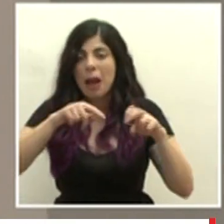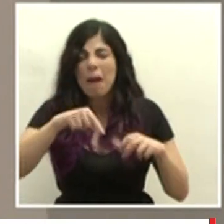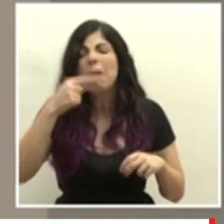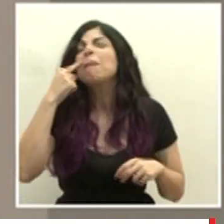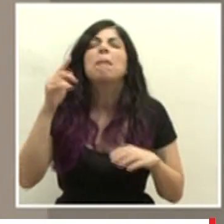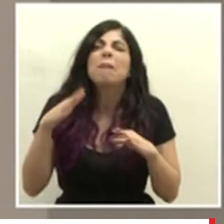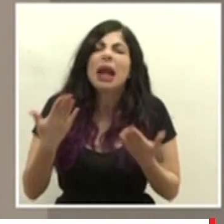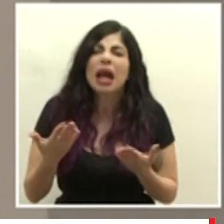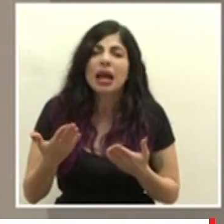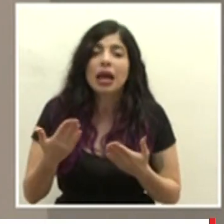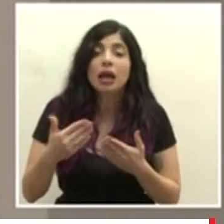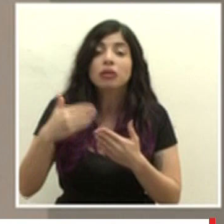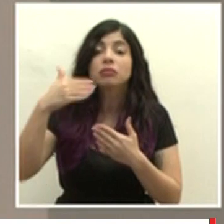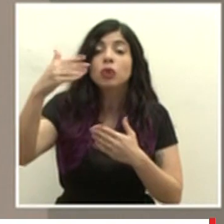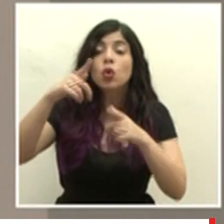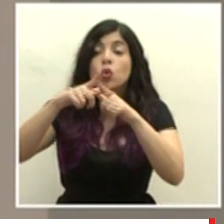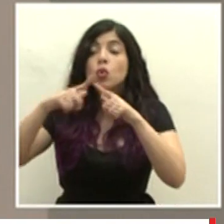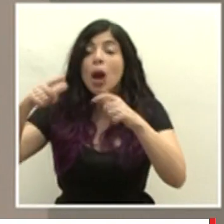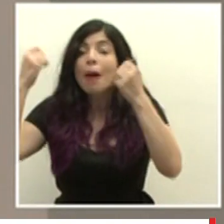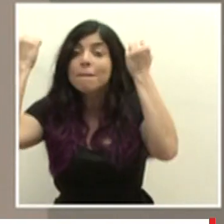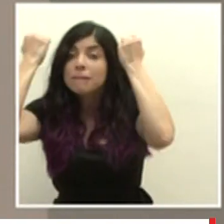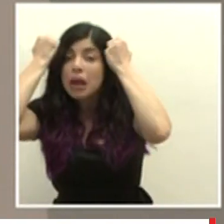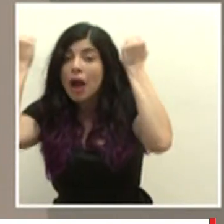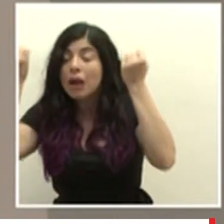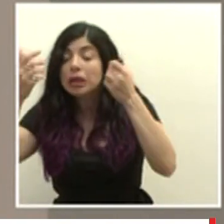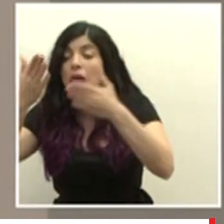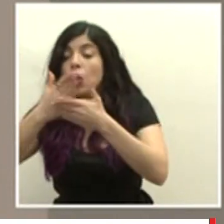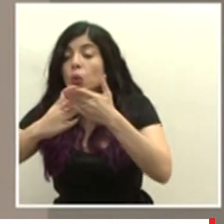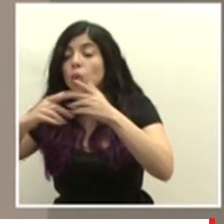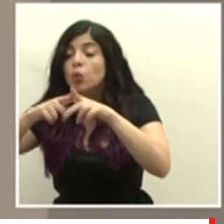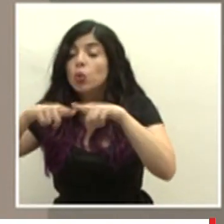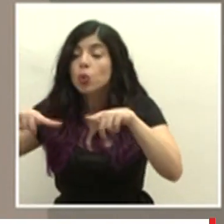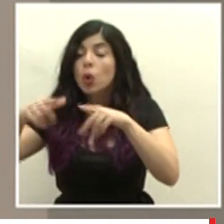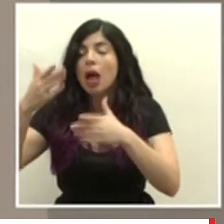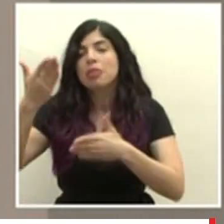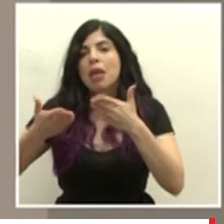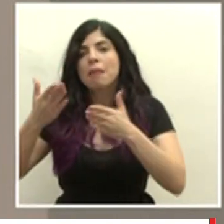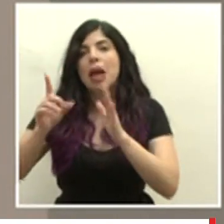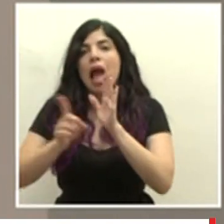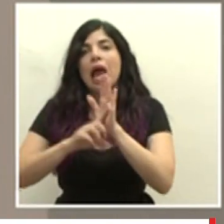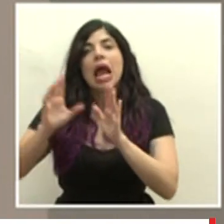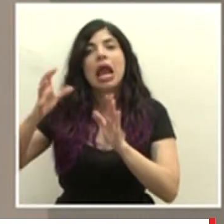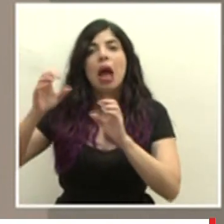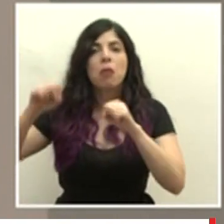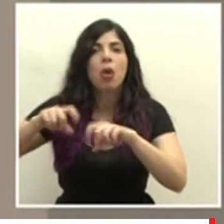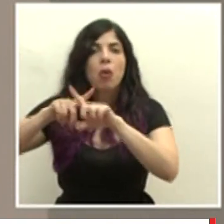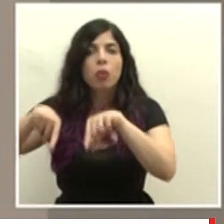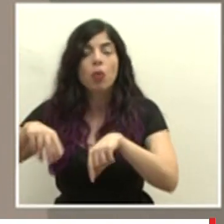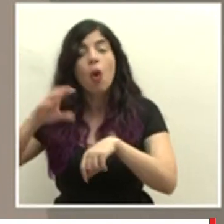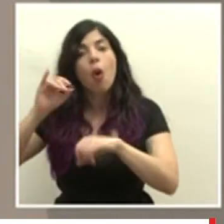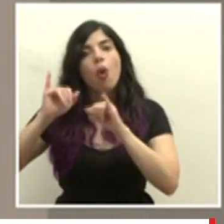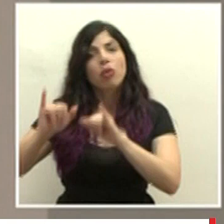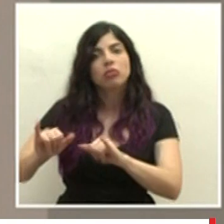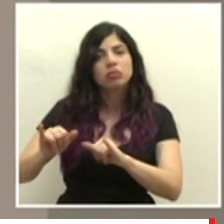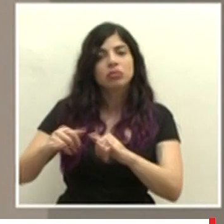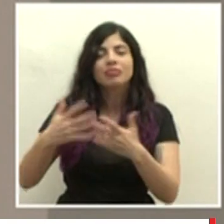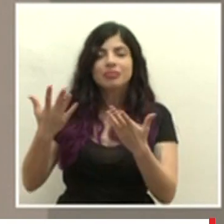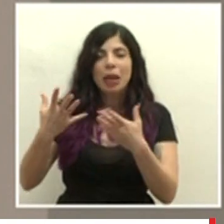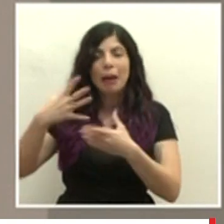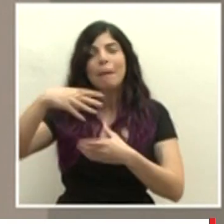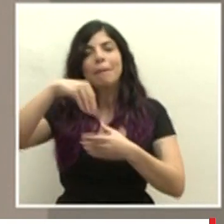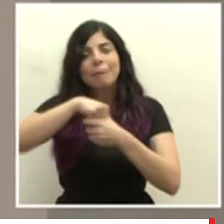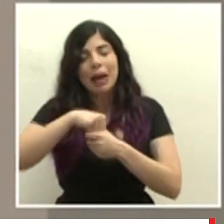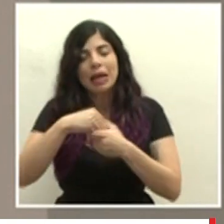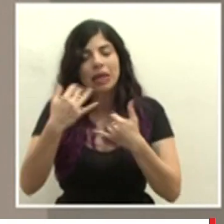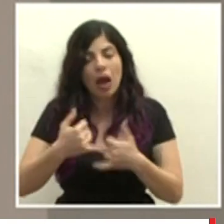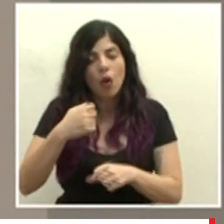eventualmente incluso en algunas zonas de Pavas, puede ser que podamos levantar la alerta naranja o puede ser que la mantengamos, ¿verdad? Eso es parte de